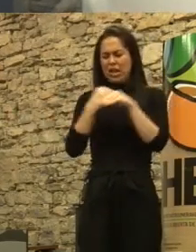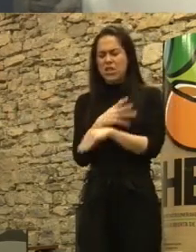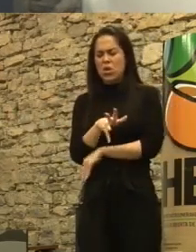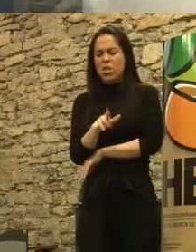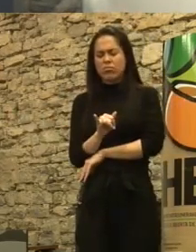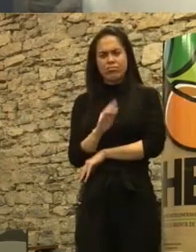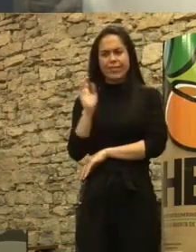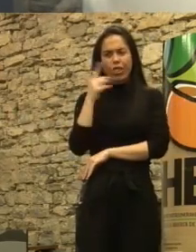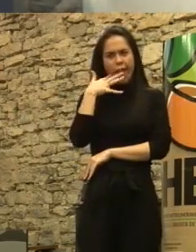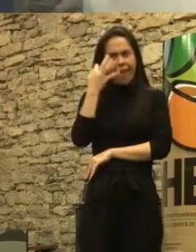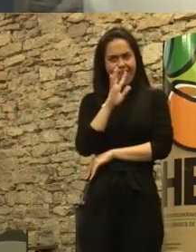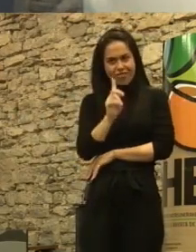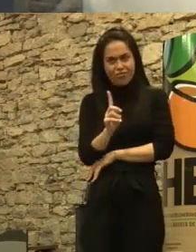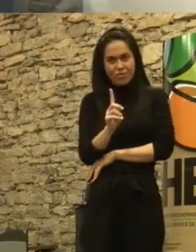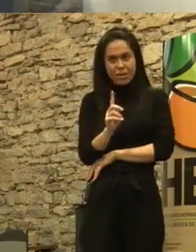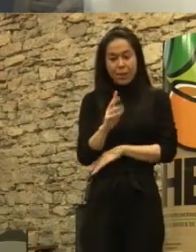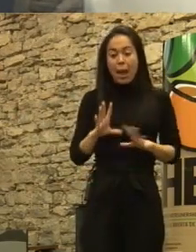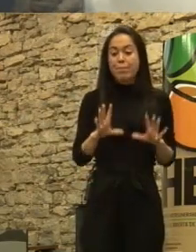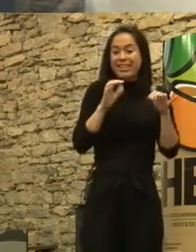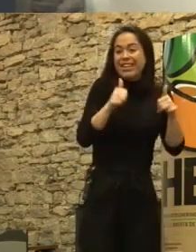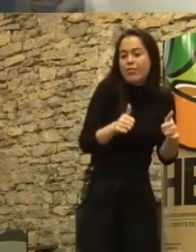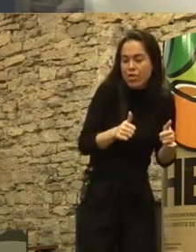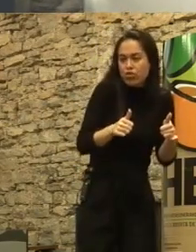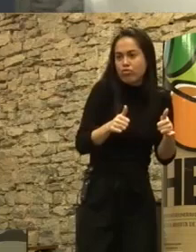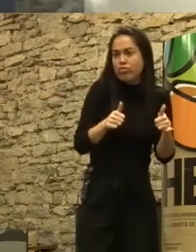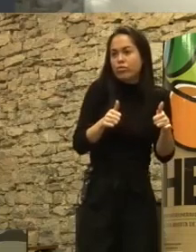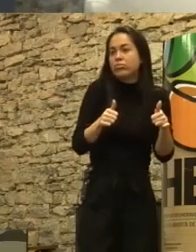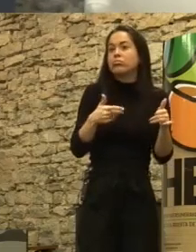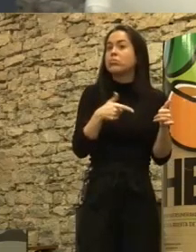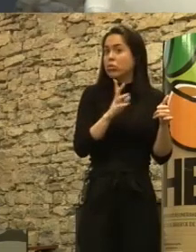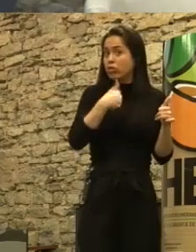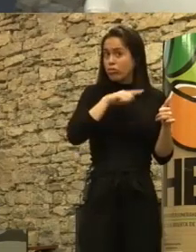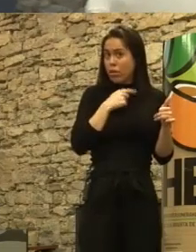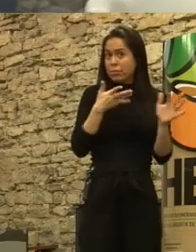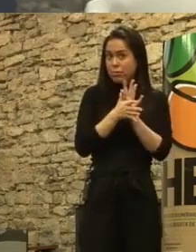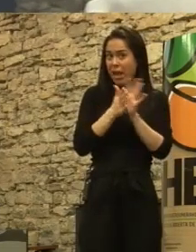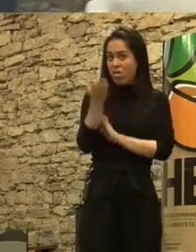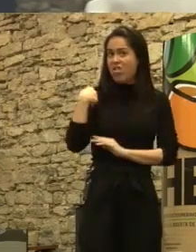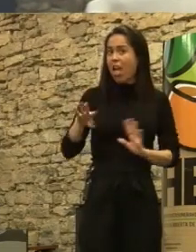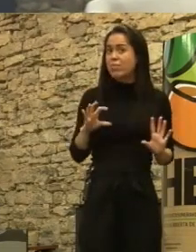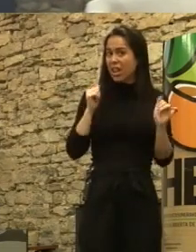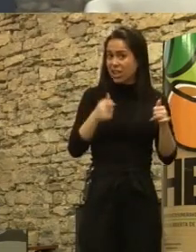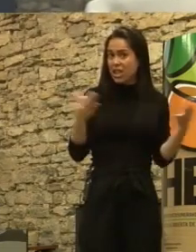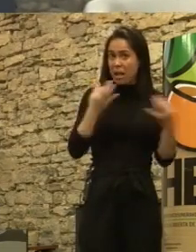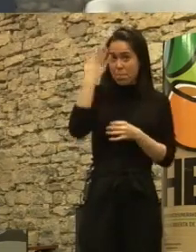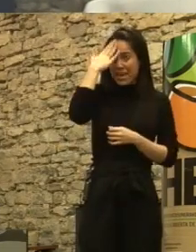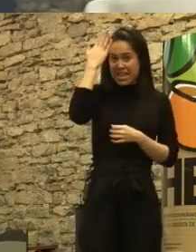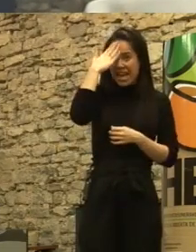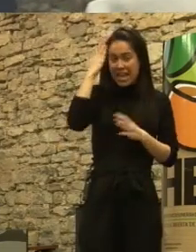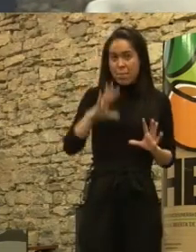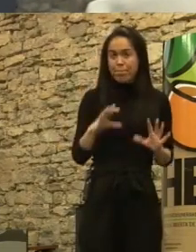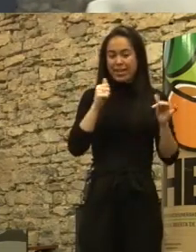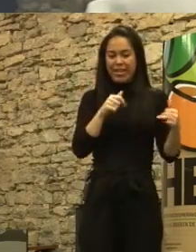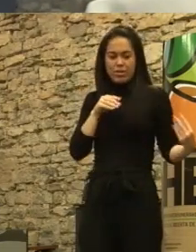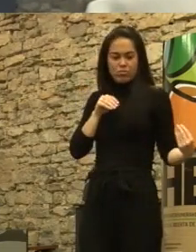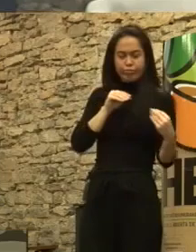realmente no lo es. Emprendedor es emprendedor, ya hemos dicho que entendemos aquí por emprendedores mentalidad emprendedora. Luego